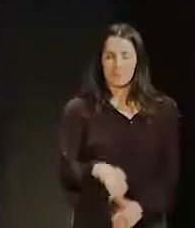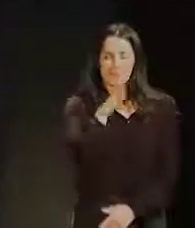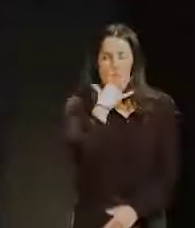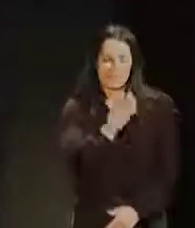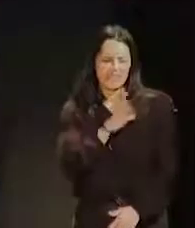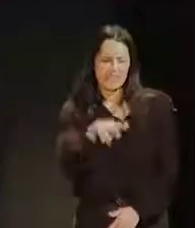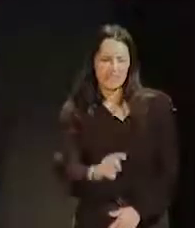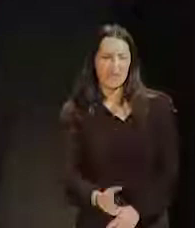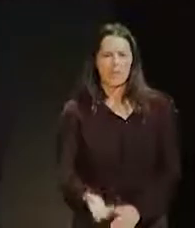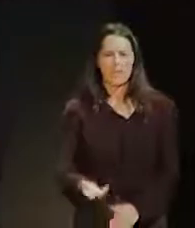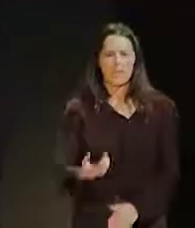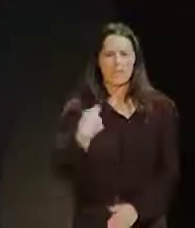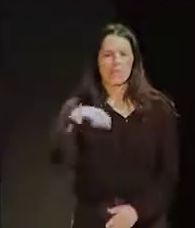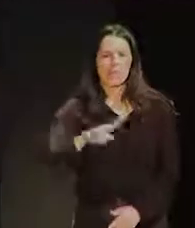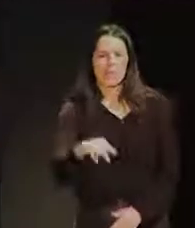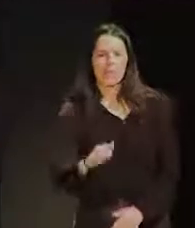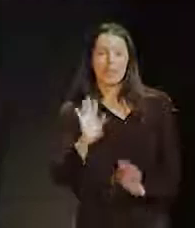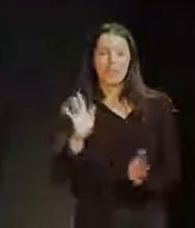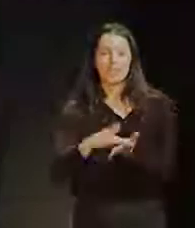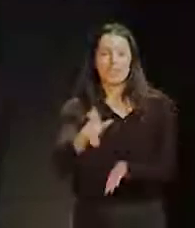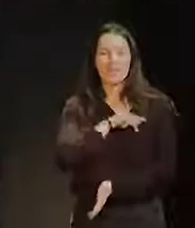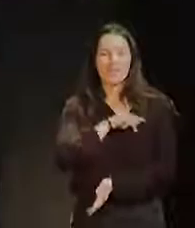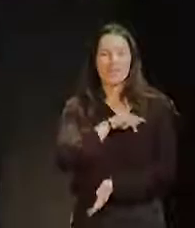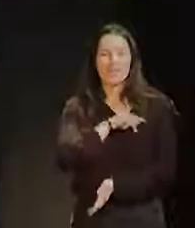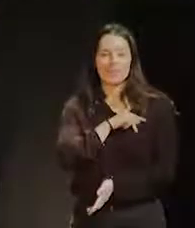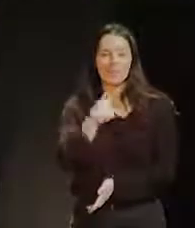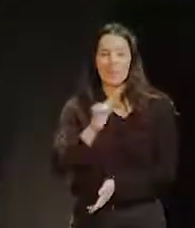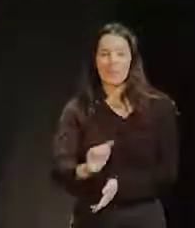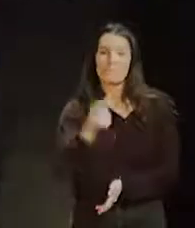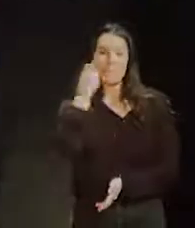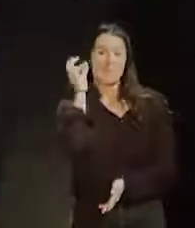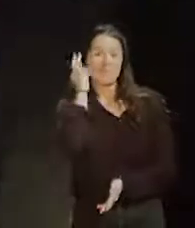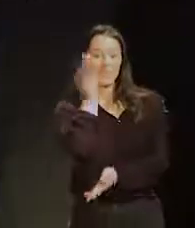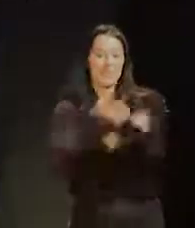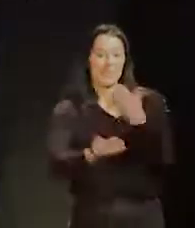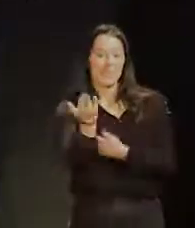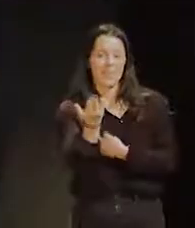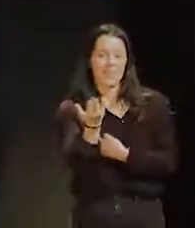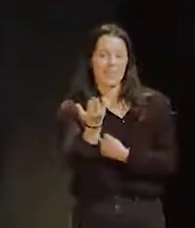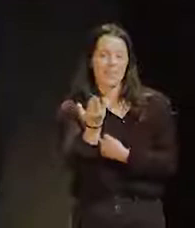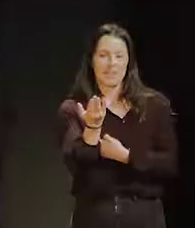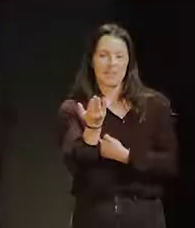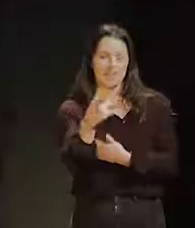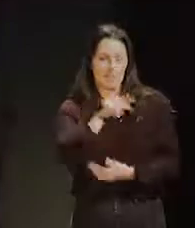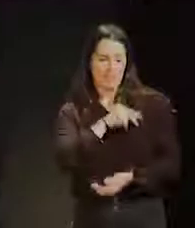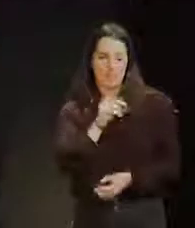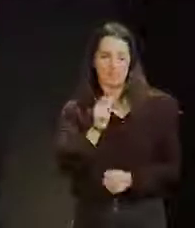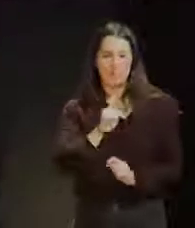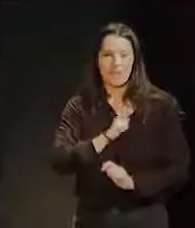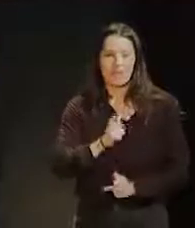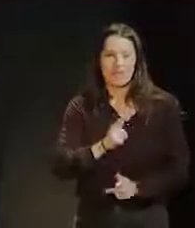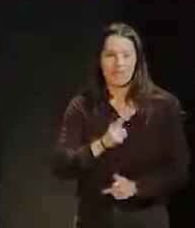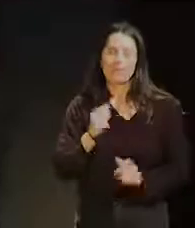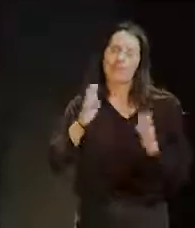seria. E ora, perché ho ricevuto questo premio, perché sono la prima chica con discapacità che riceve questo premio, di